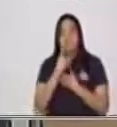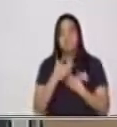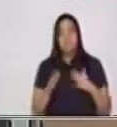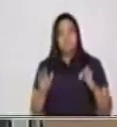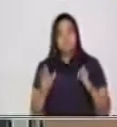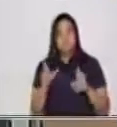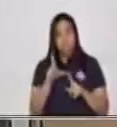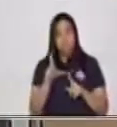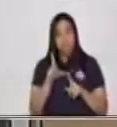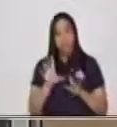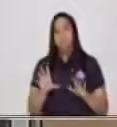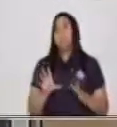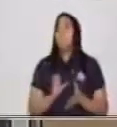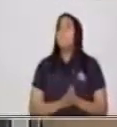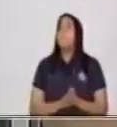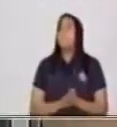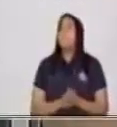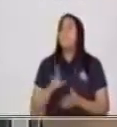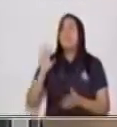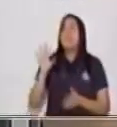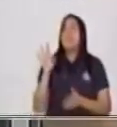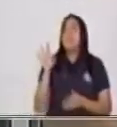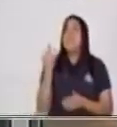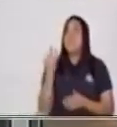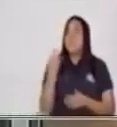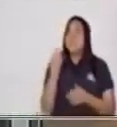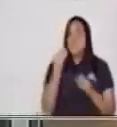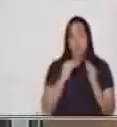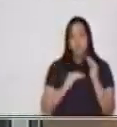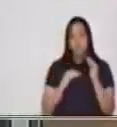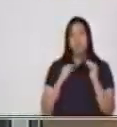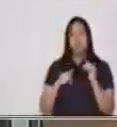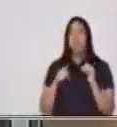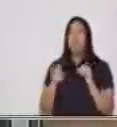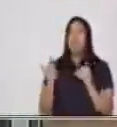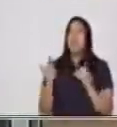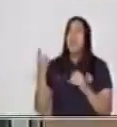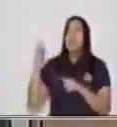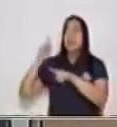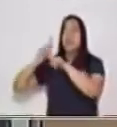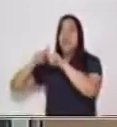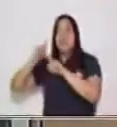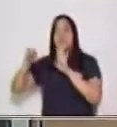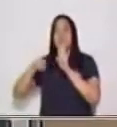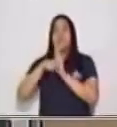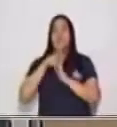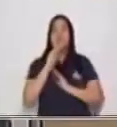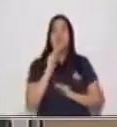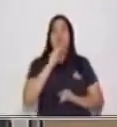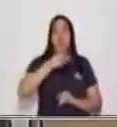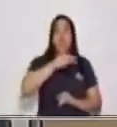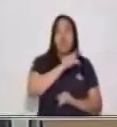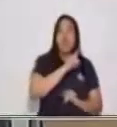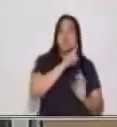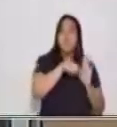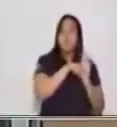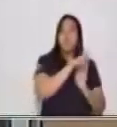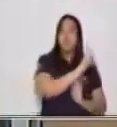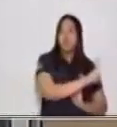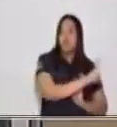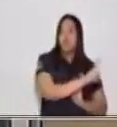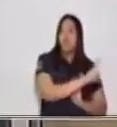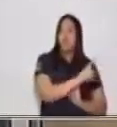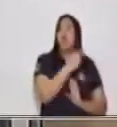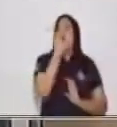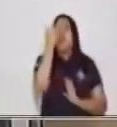z. Y de la tercera ecuación, x menos y igual a menos 1, vamos a despejar el valor y. Y